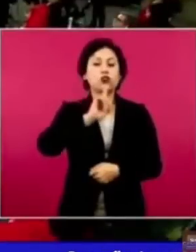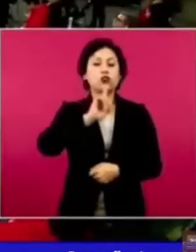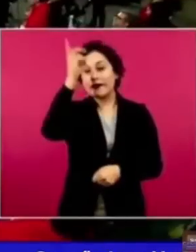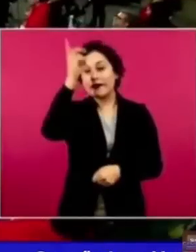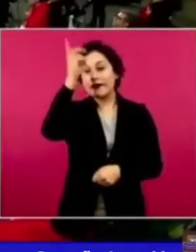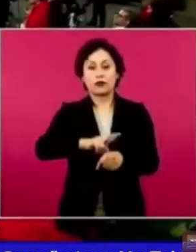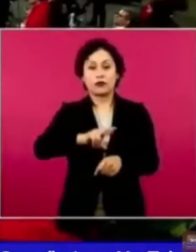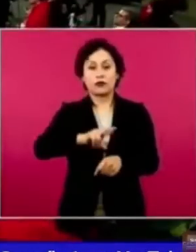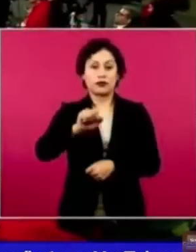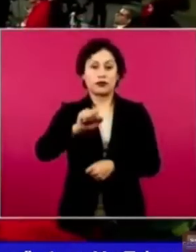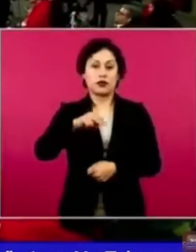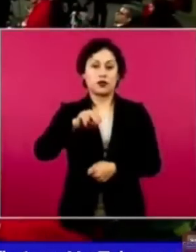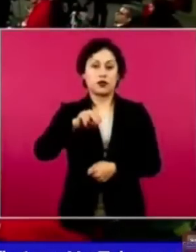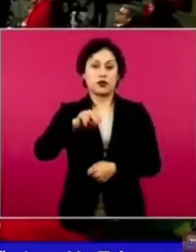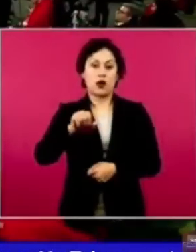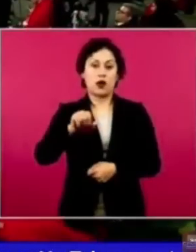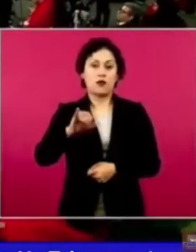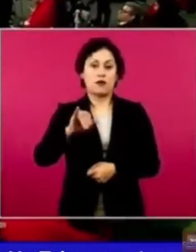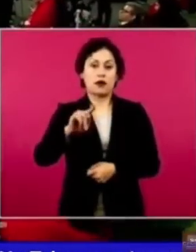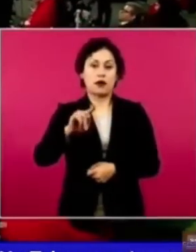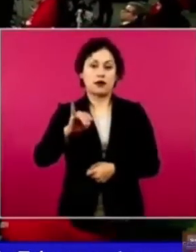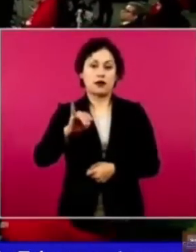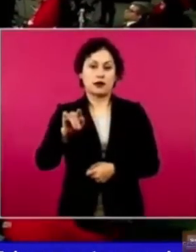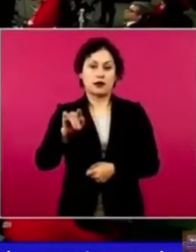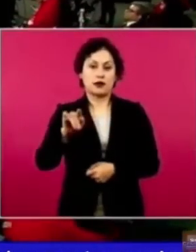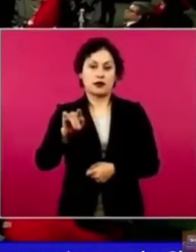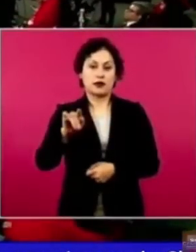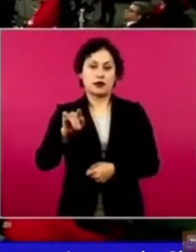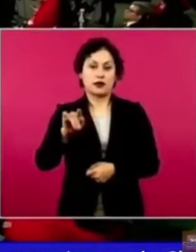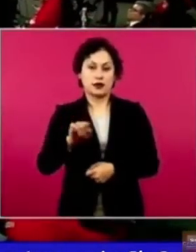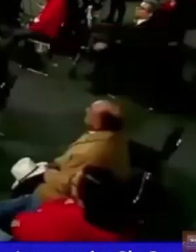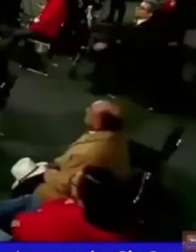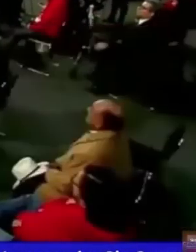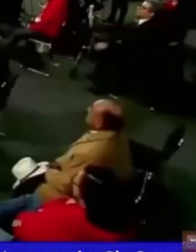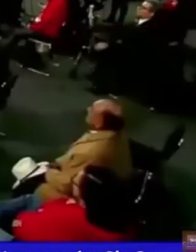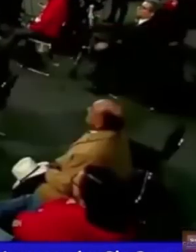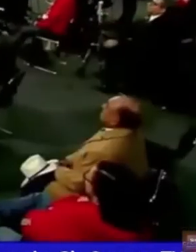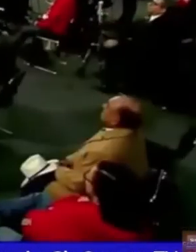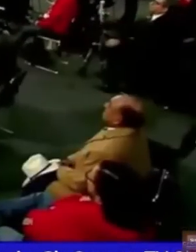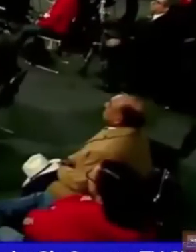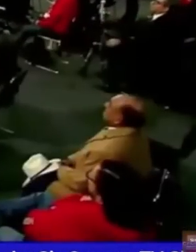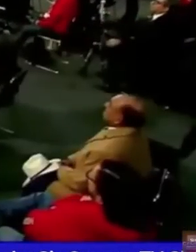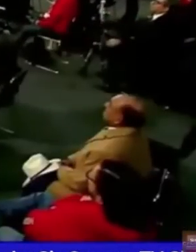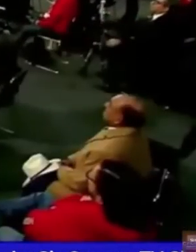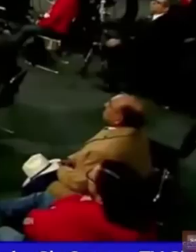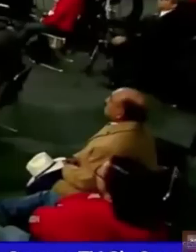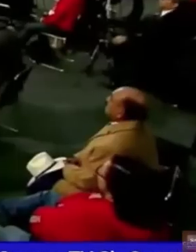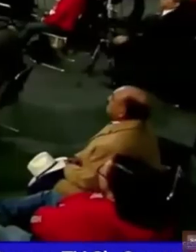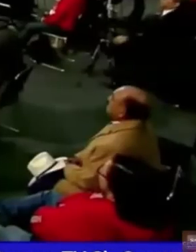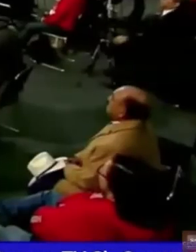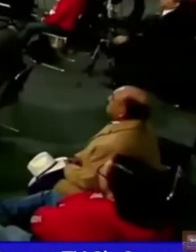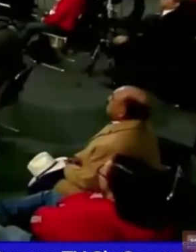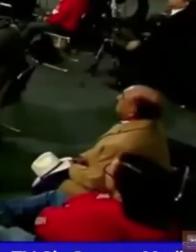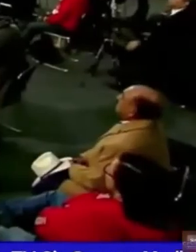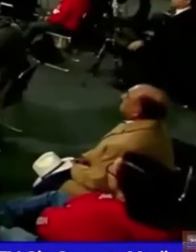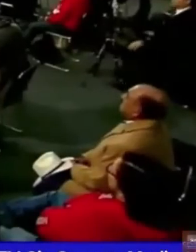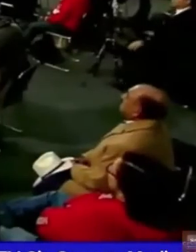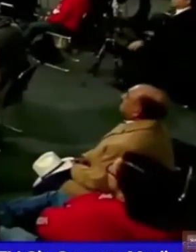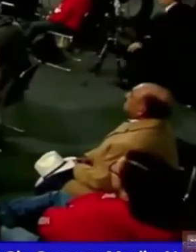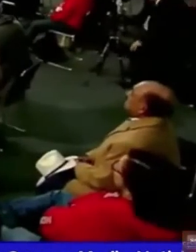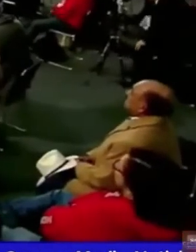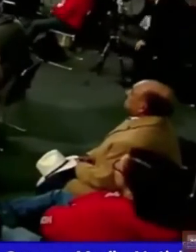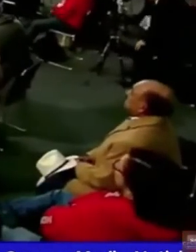Martínez, que nunca aceptó una solicitud de entrevista, aún con las preguntas presentadas por